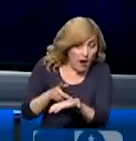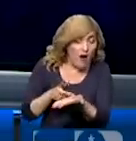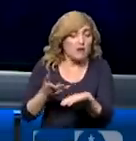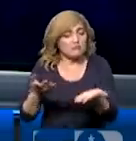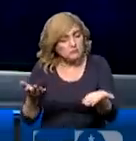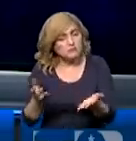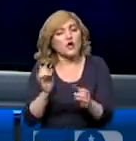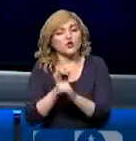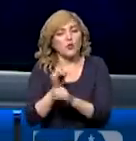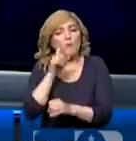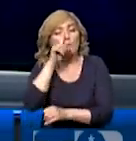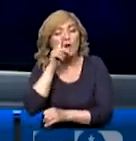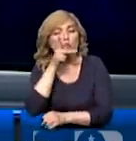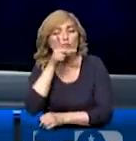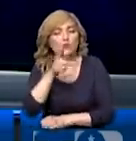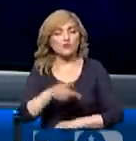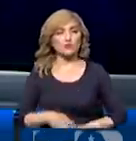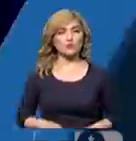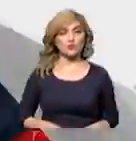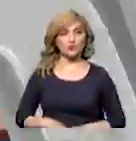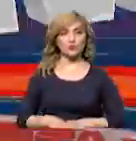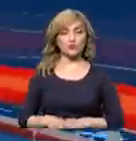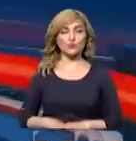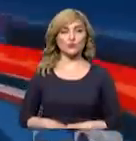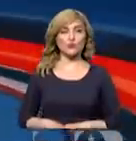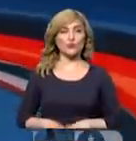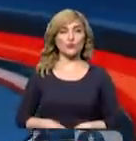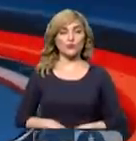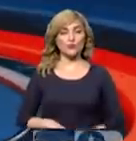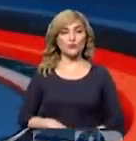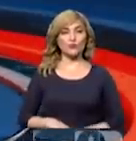dinero. Belén Marisal le informa.